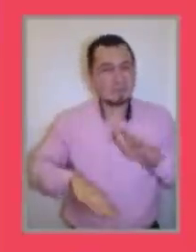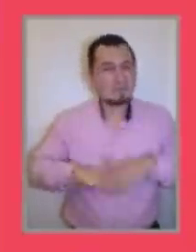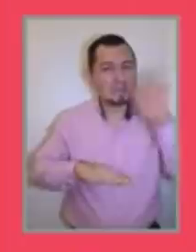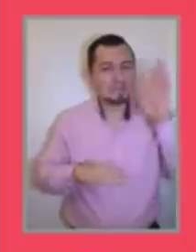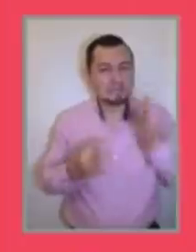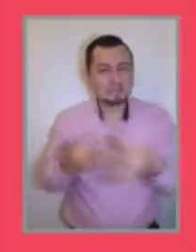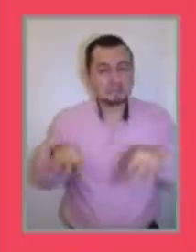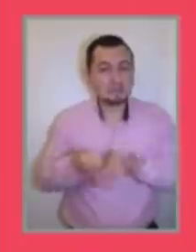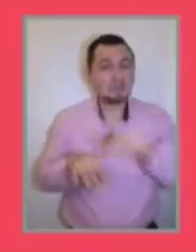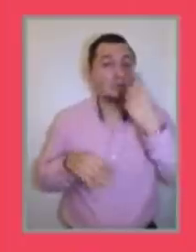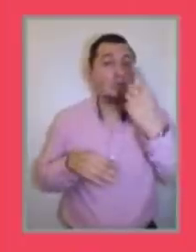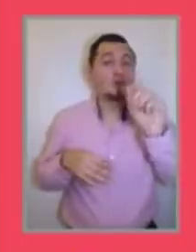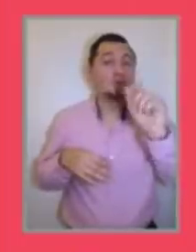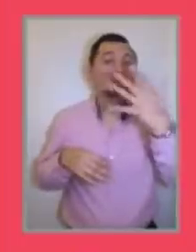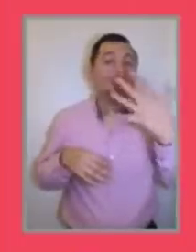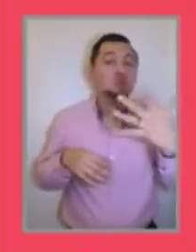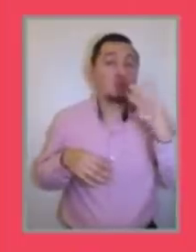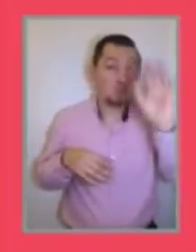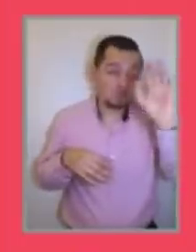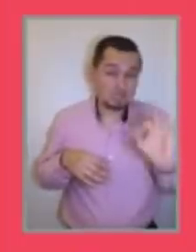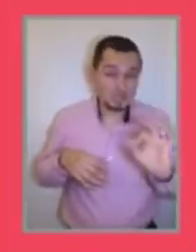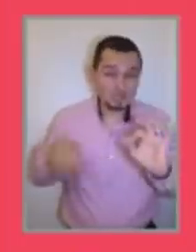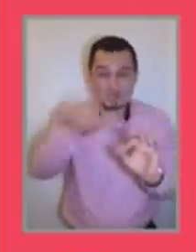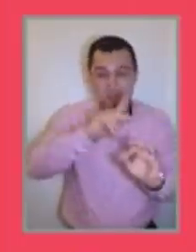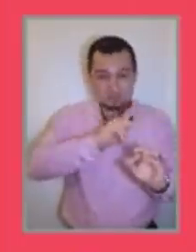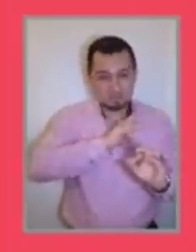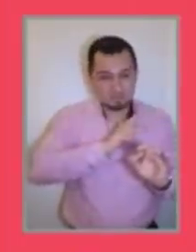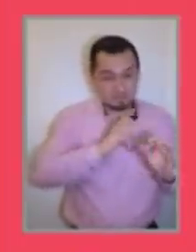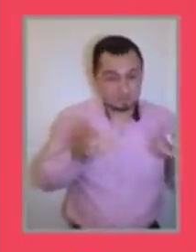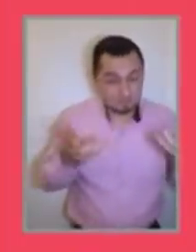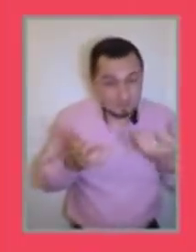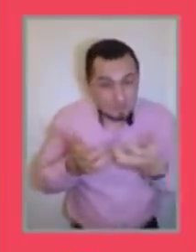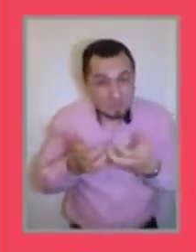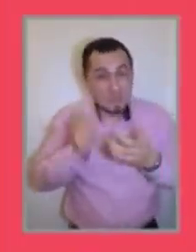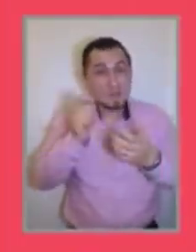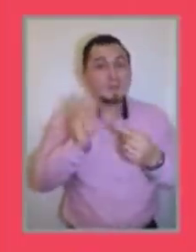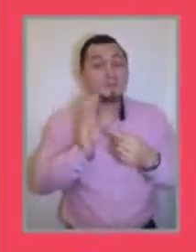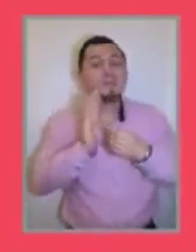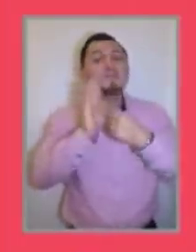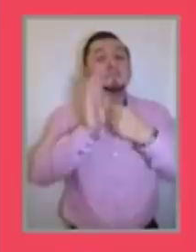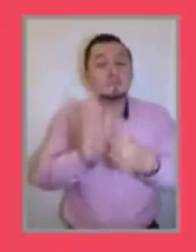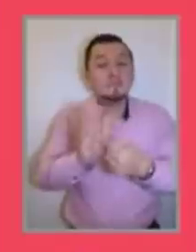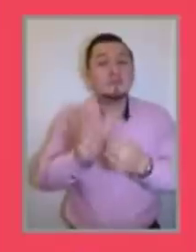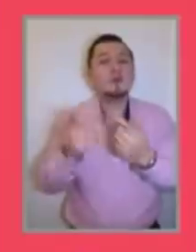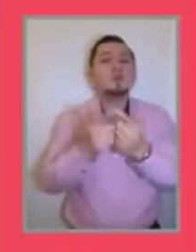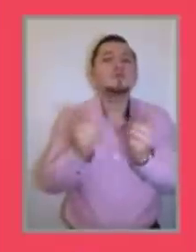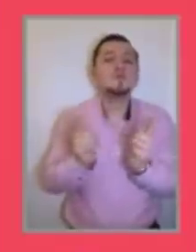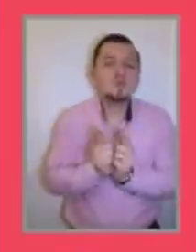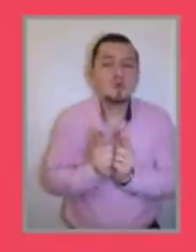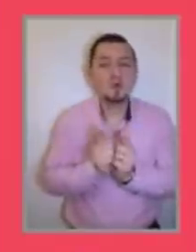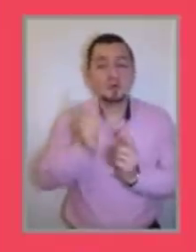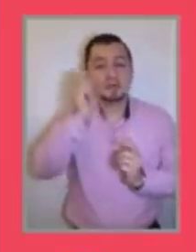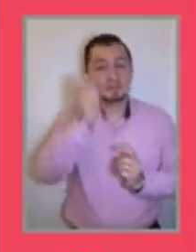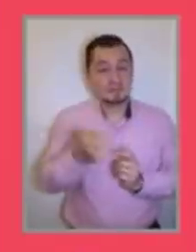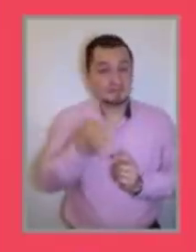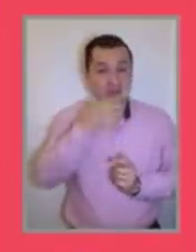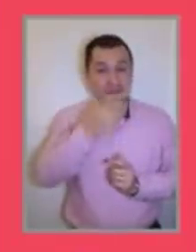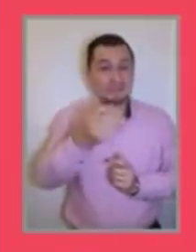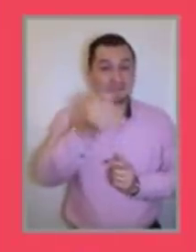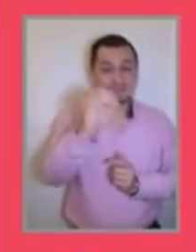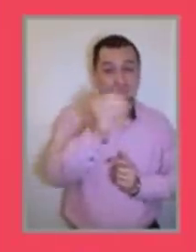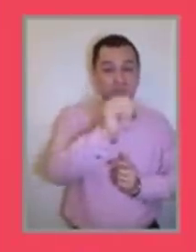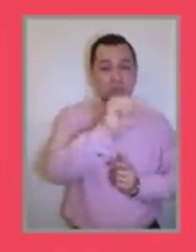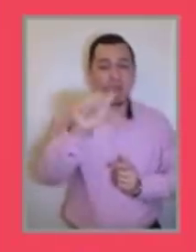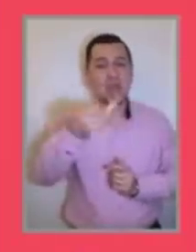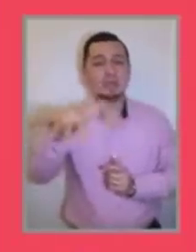El 1.5% de los casos se ha presentado en los grupos de edad de 0 a 15